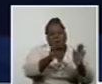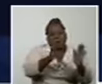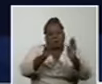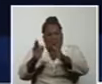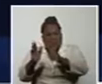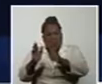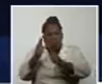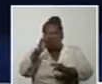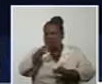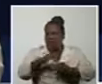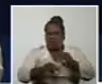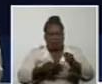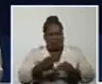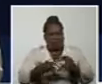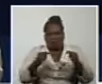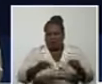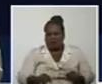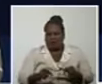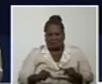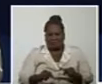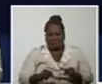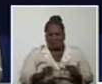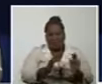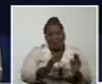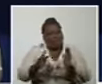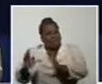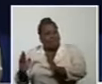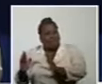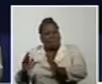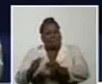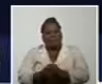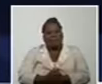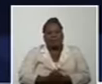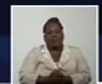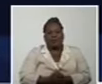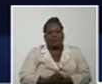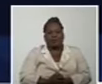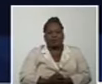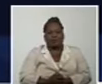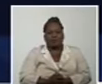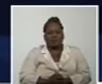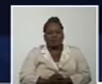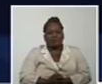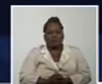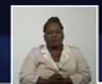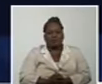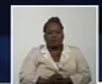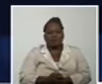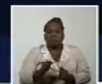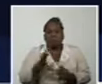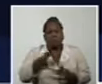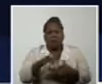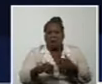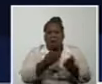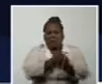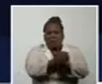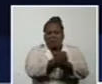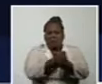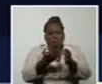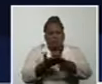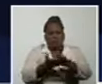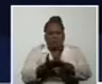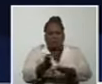hacer ahora, aunque se va a hacer más adelante. Y eso no entraña riesgo porque nuestra población está